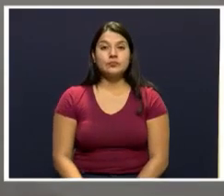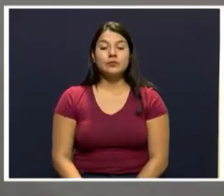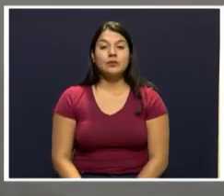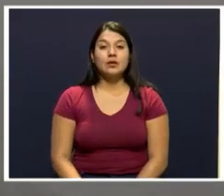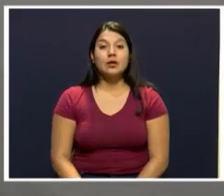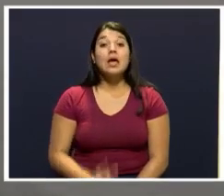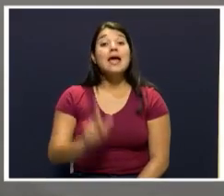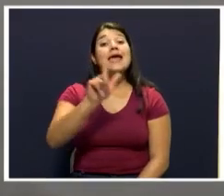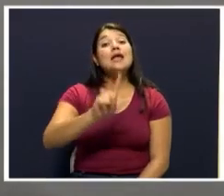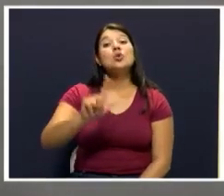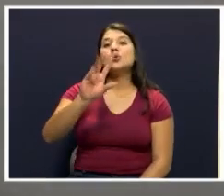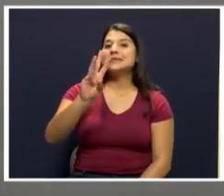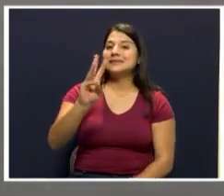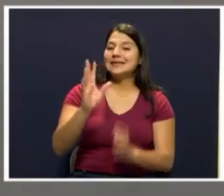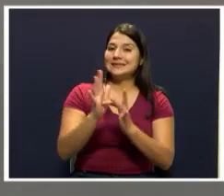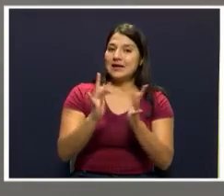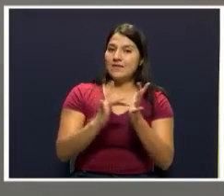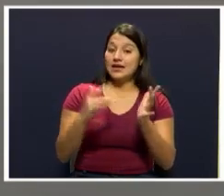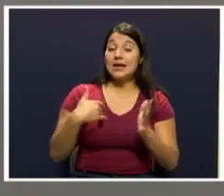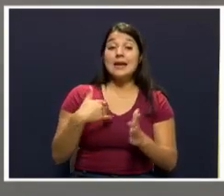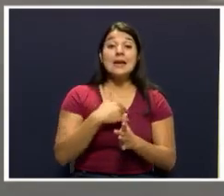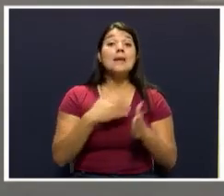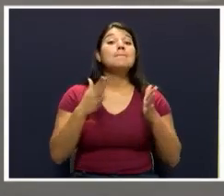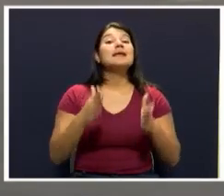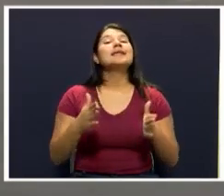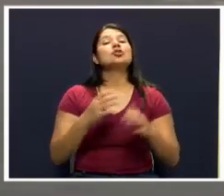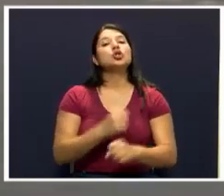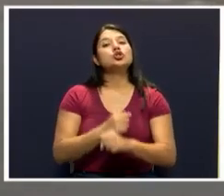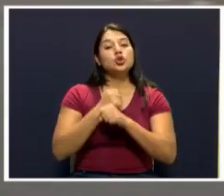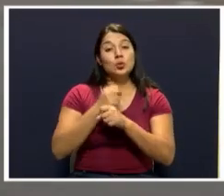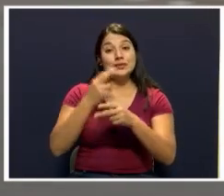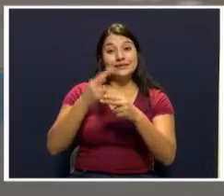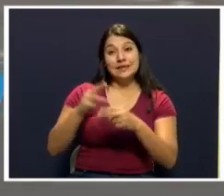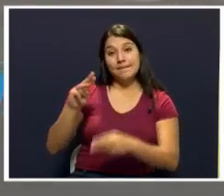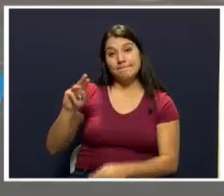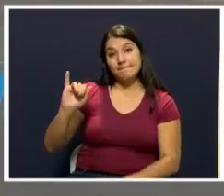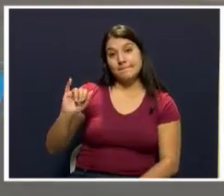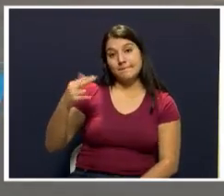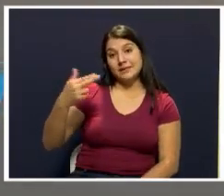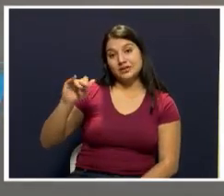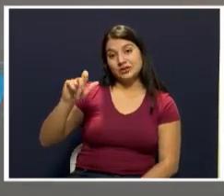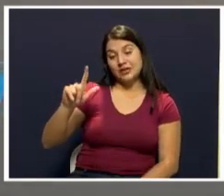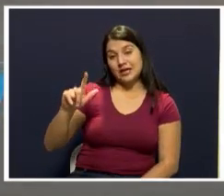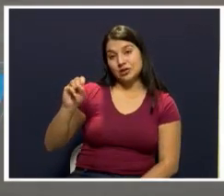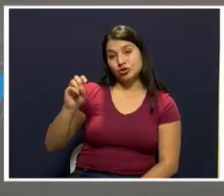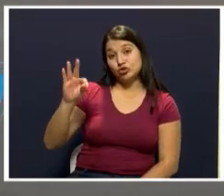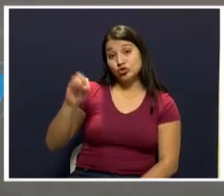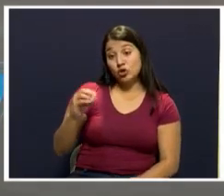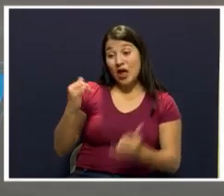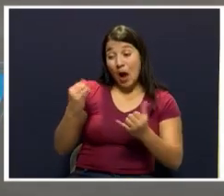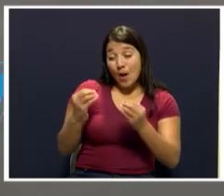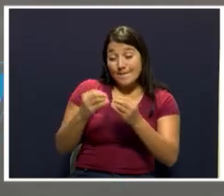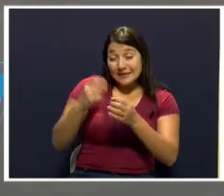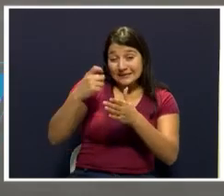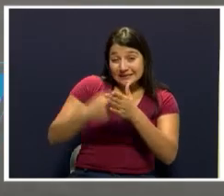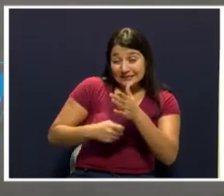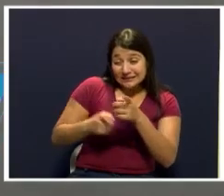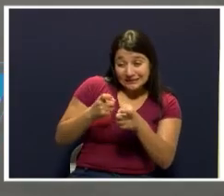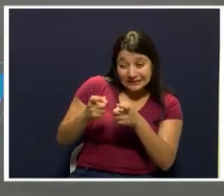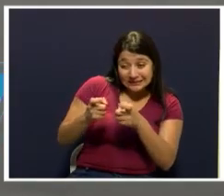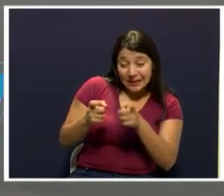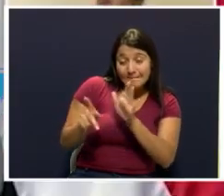Este lunes 6 de abril, el ministro de Seguridad Michael Soto informó que las medidas de control de ingreso y salida del país se van a extender hasta el